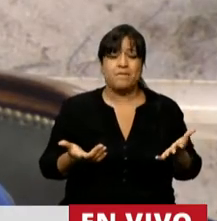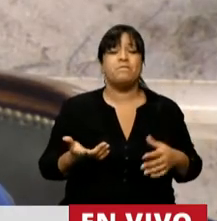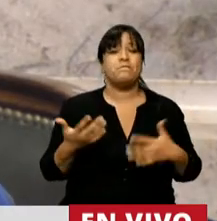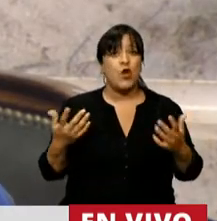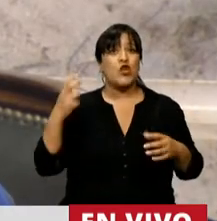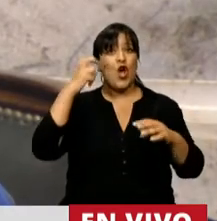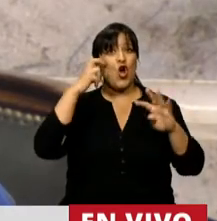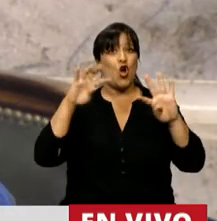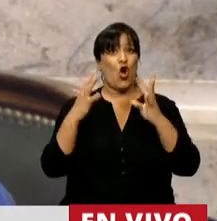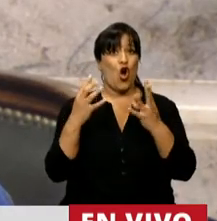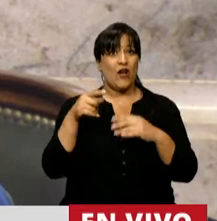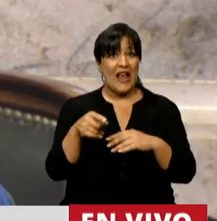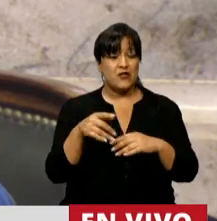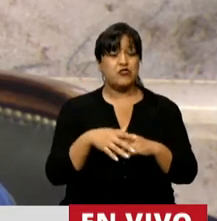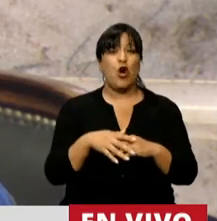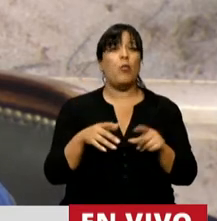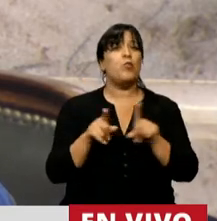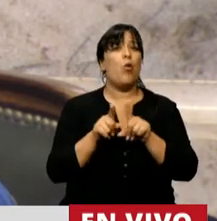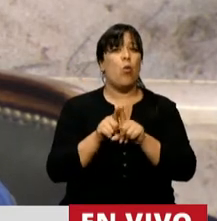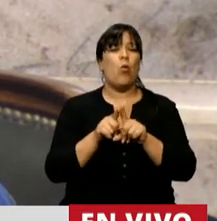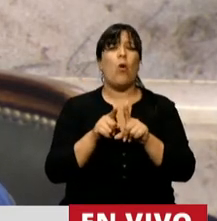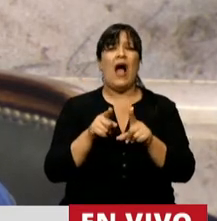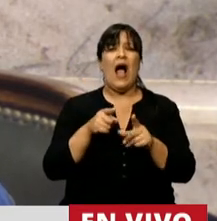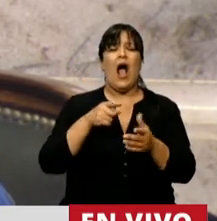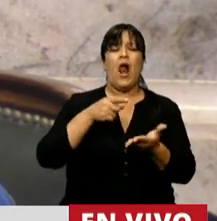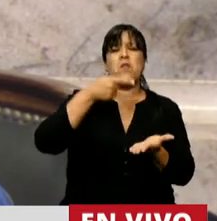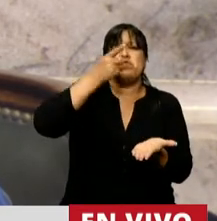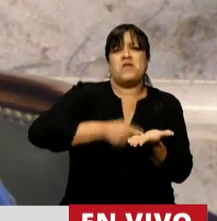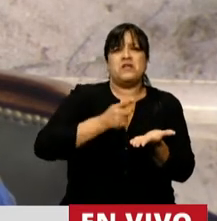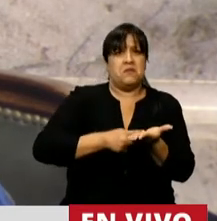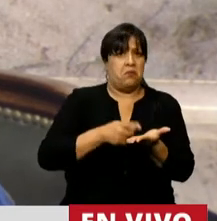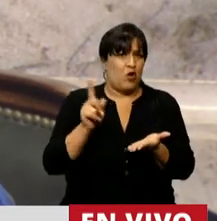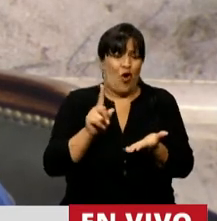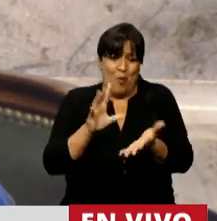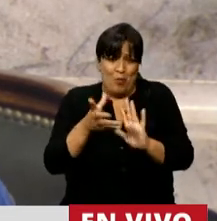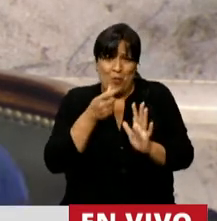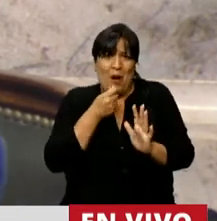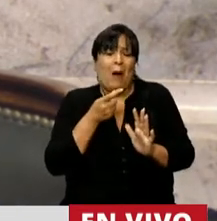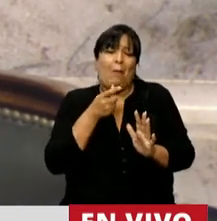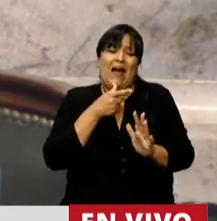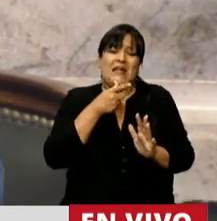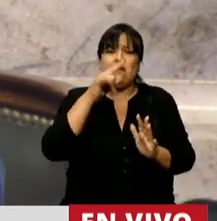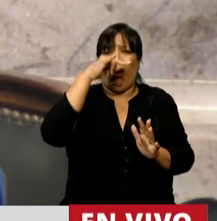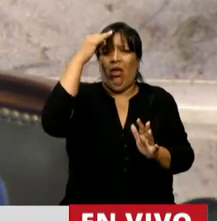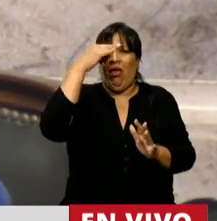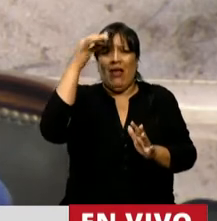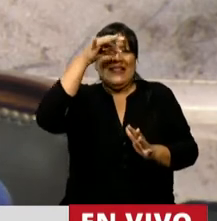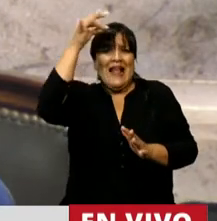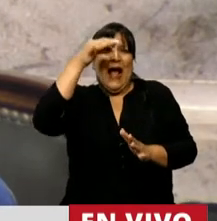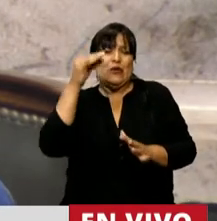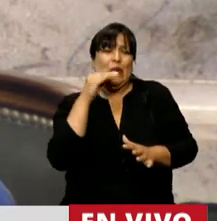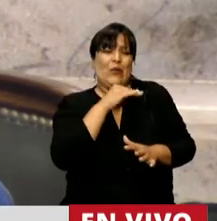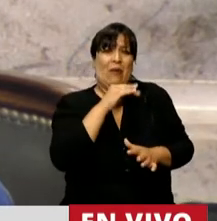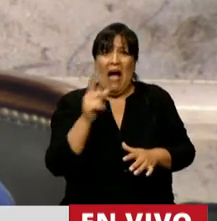Congreso no delibera, hace como que delibera. ¿Qué es esto que estamos haciendo hoy? Son manifestaciones de voluntad. Acá no